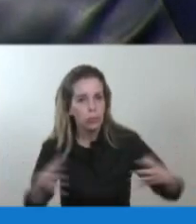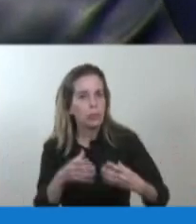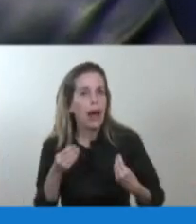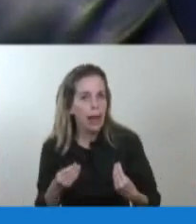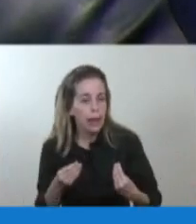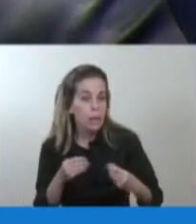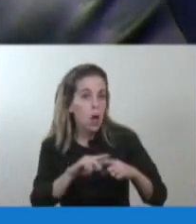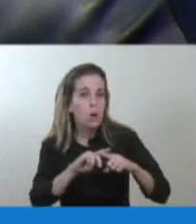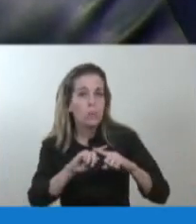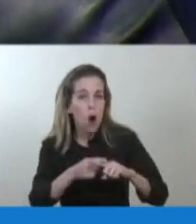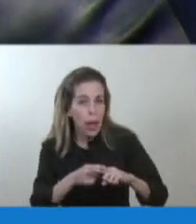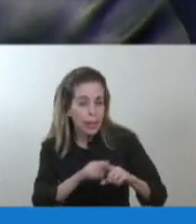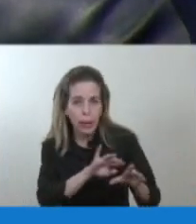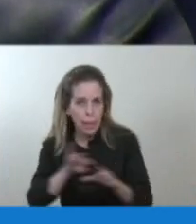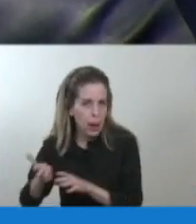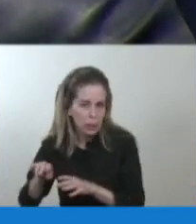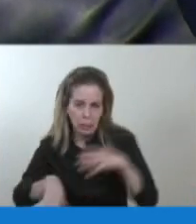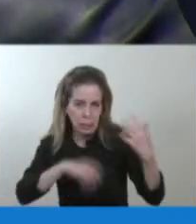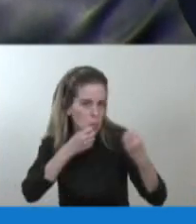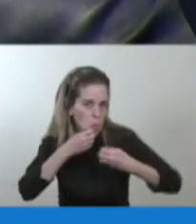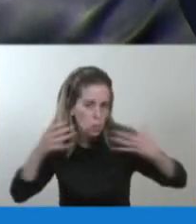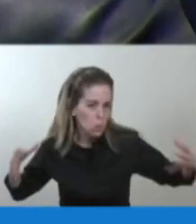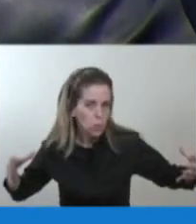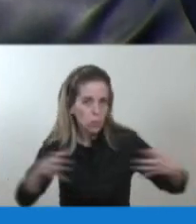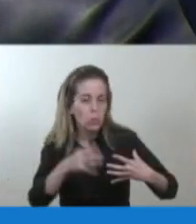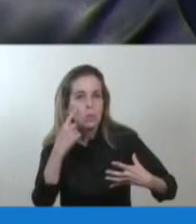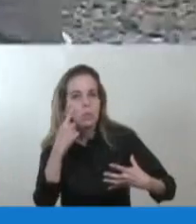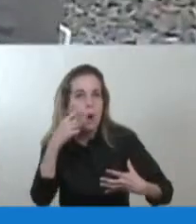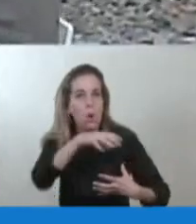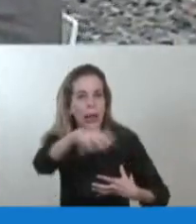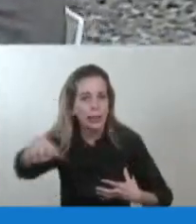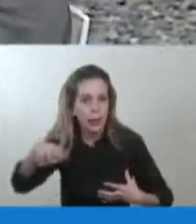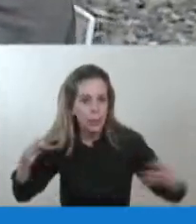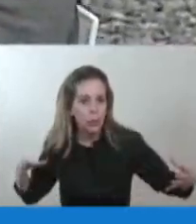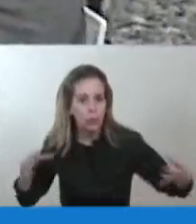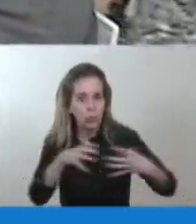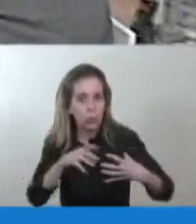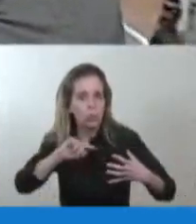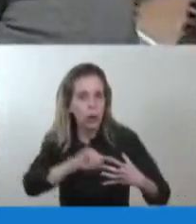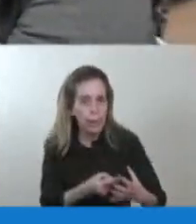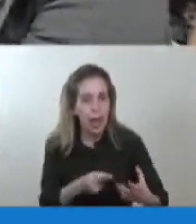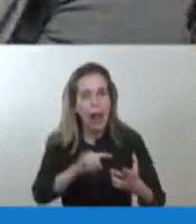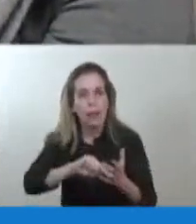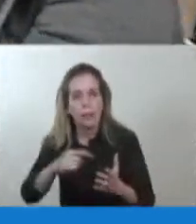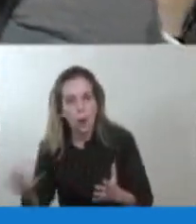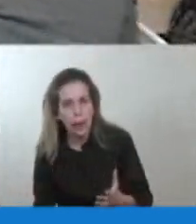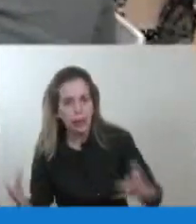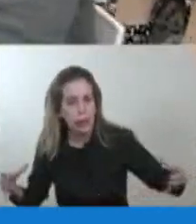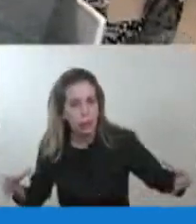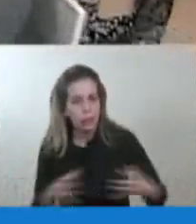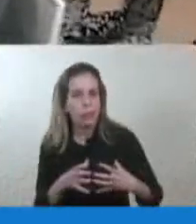distinción de banderías políticas todos los municipios del área metropolitana los del gran buenos aires-